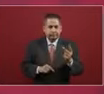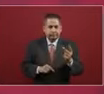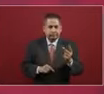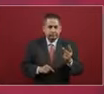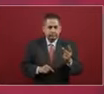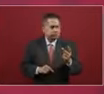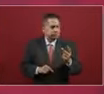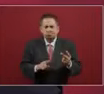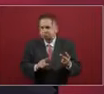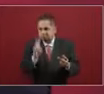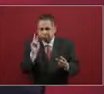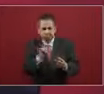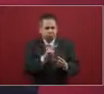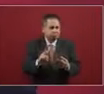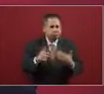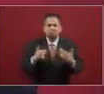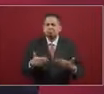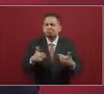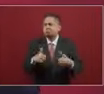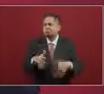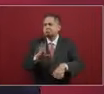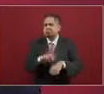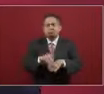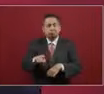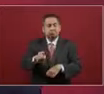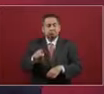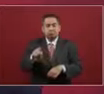le permitió la quiebra.